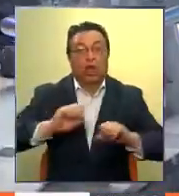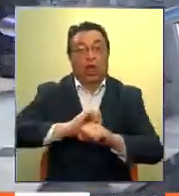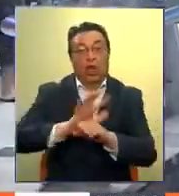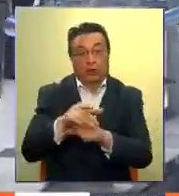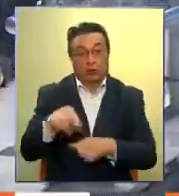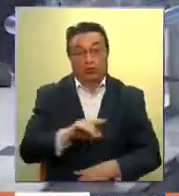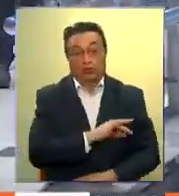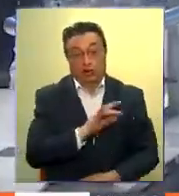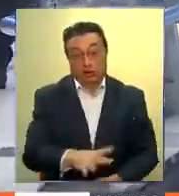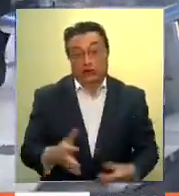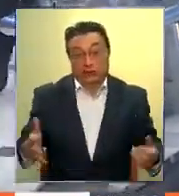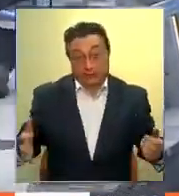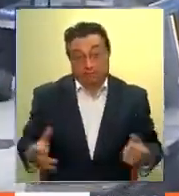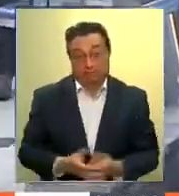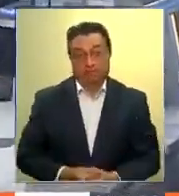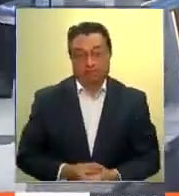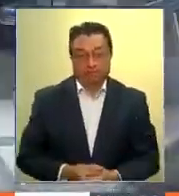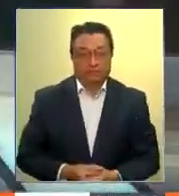país